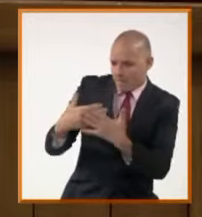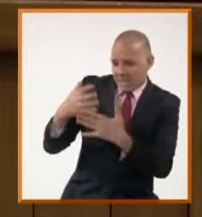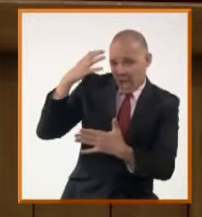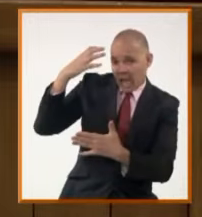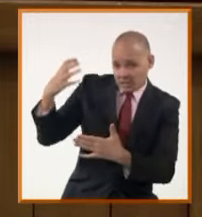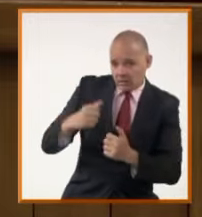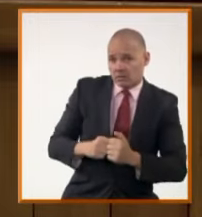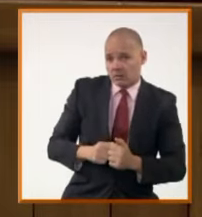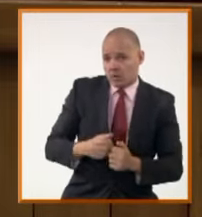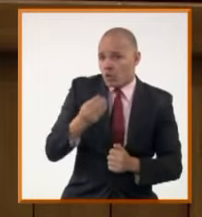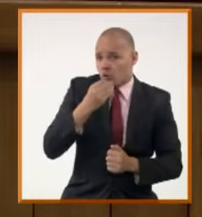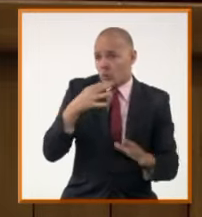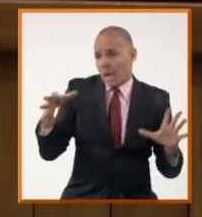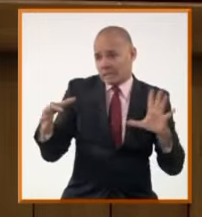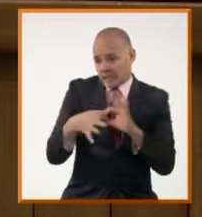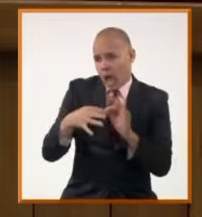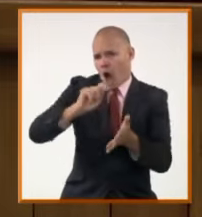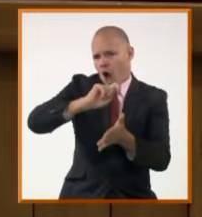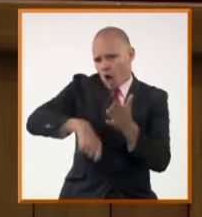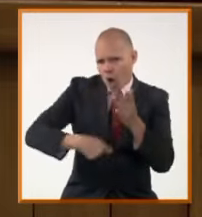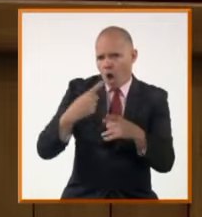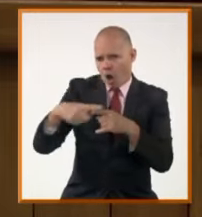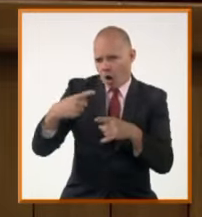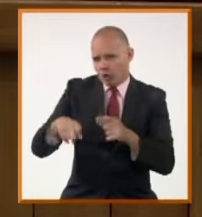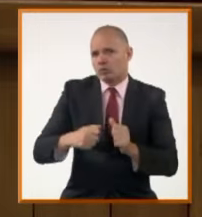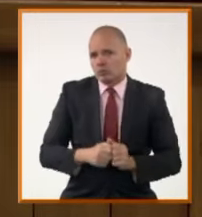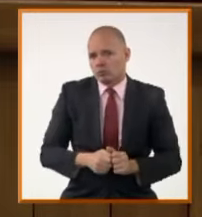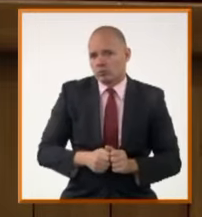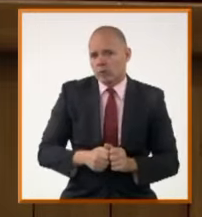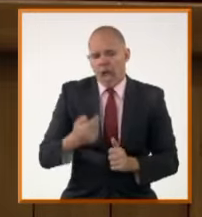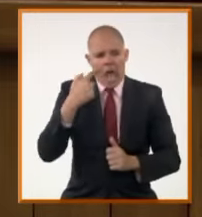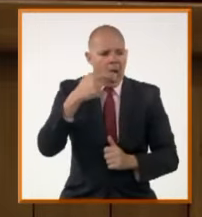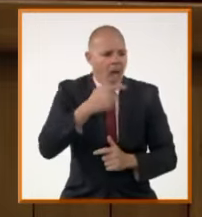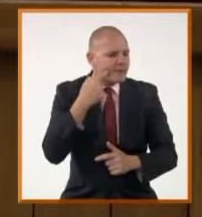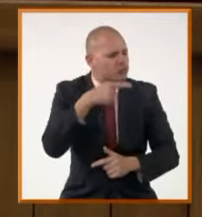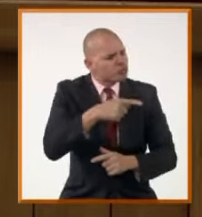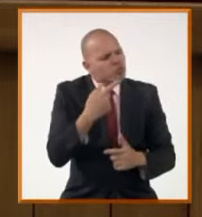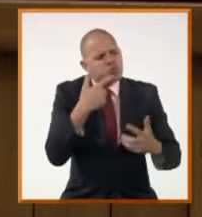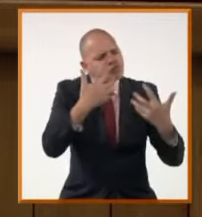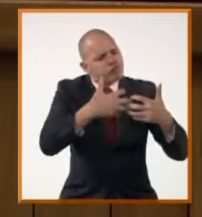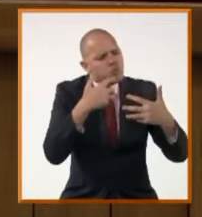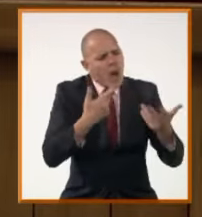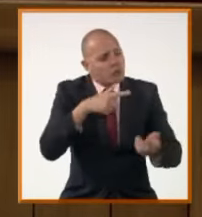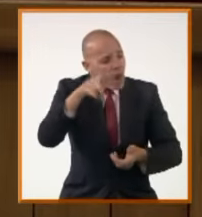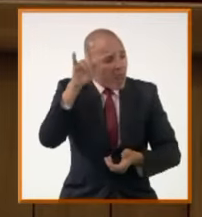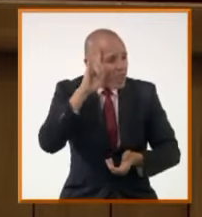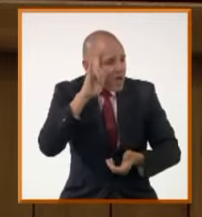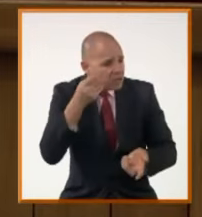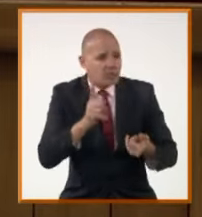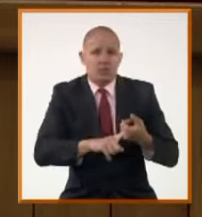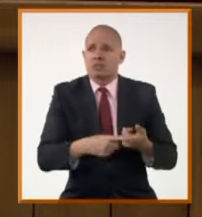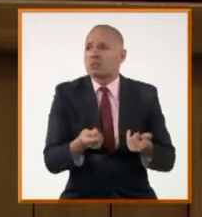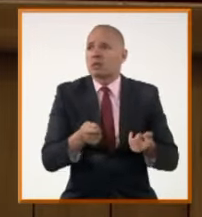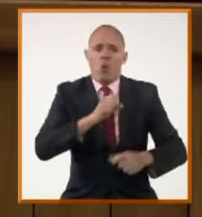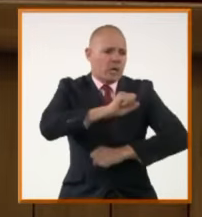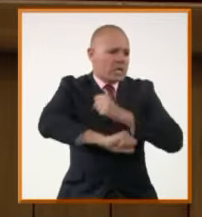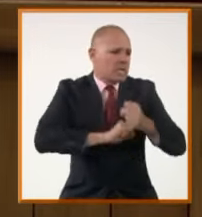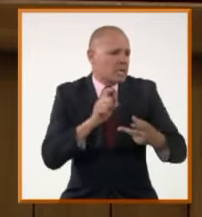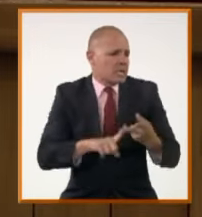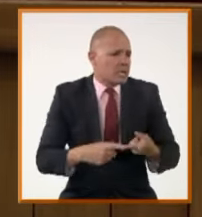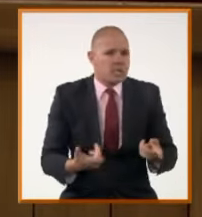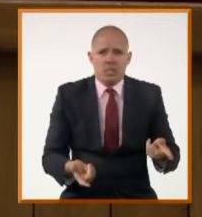agricultura, las empresas estatales, las empresas del Minal, los lácteos, los cárnicos, etcétera. El contrato con los productores para